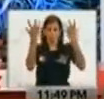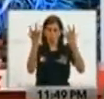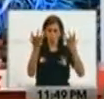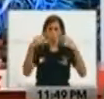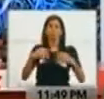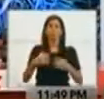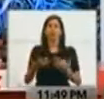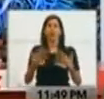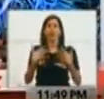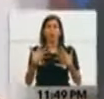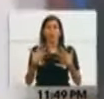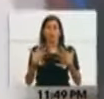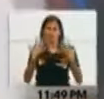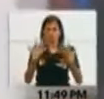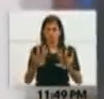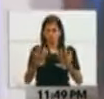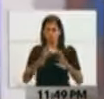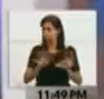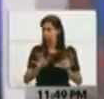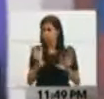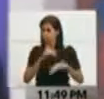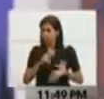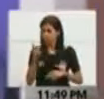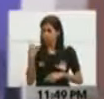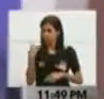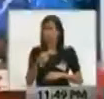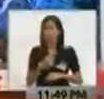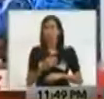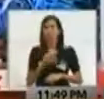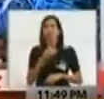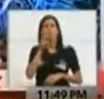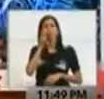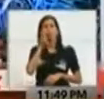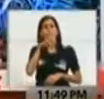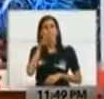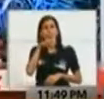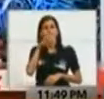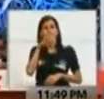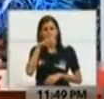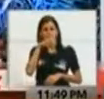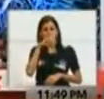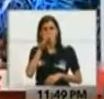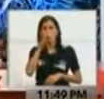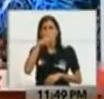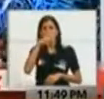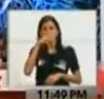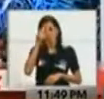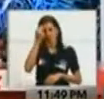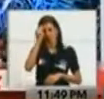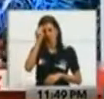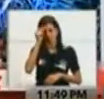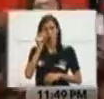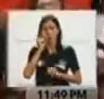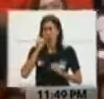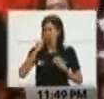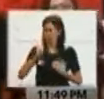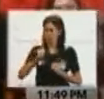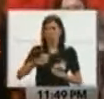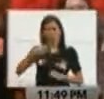José Vicente Rangel. José Vicente Rangel, vamos a enviarle un saludo aquí a José Vicente, compadre, un templo de los